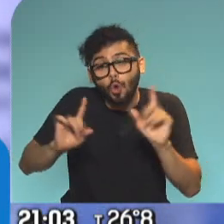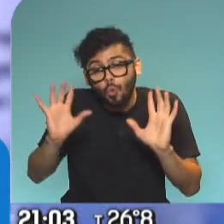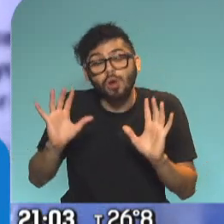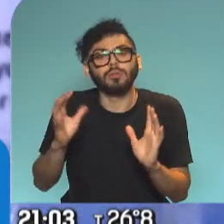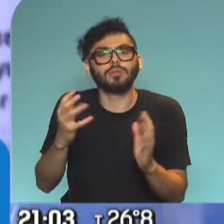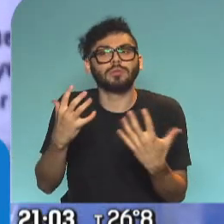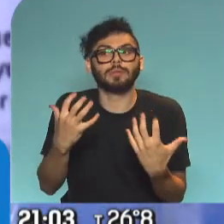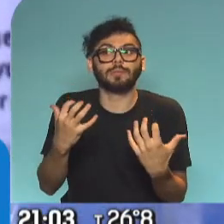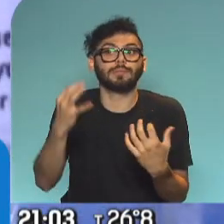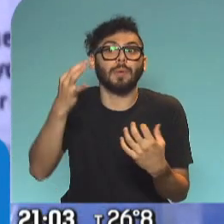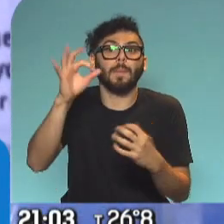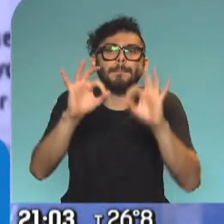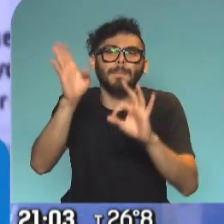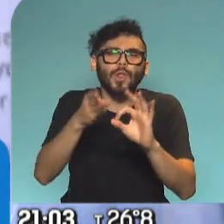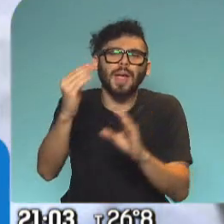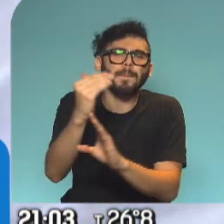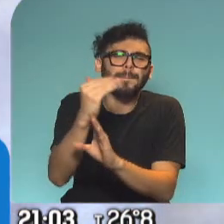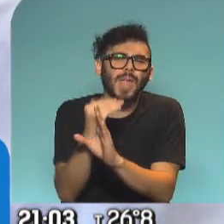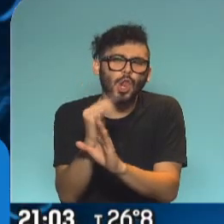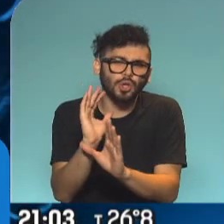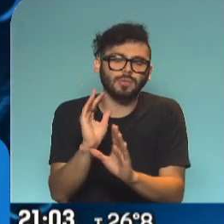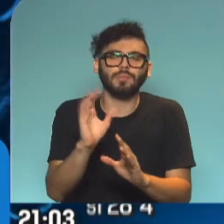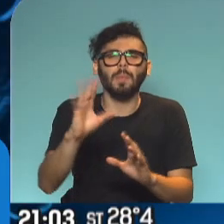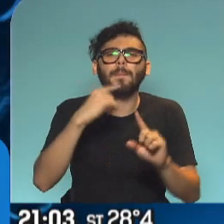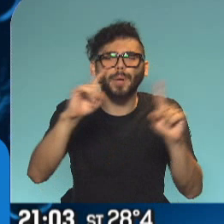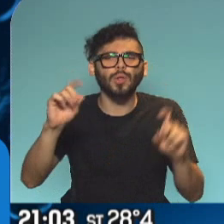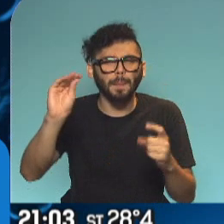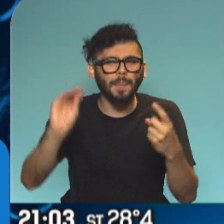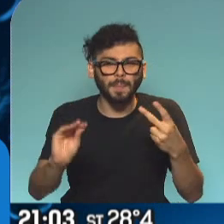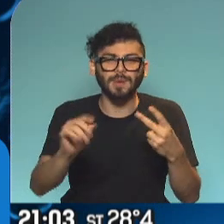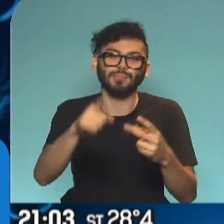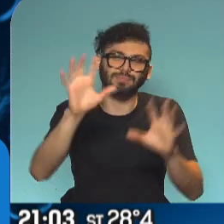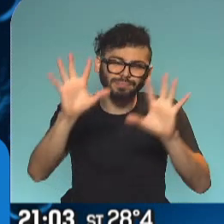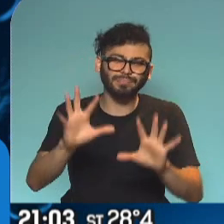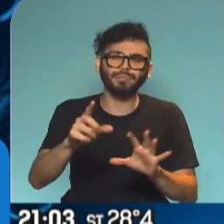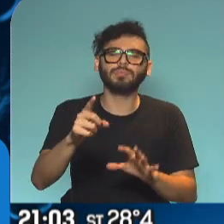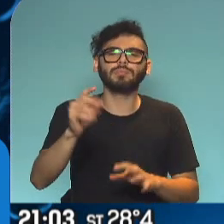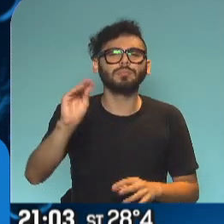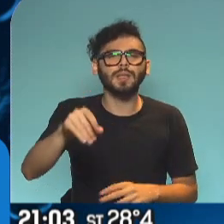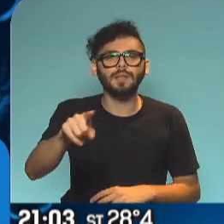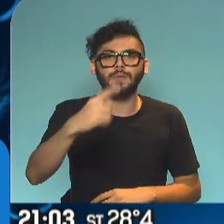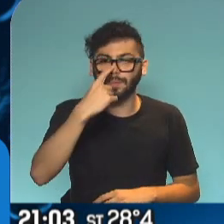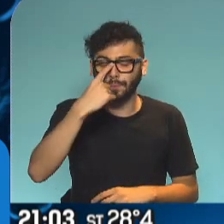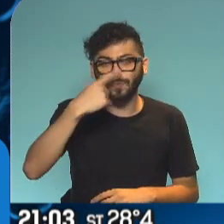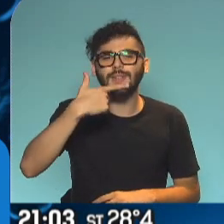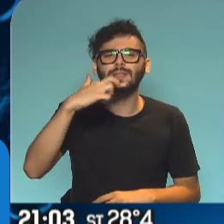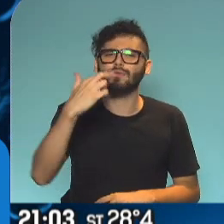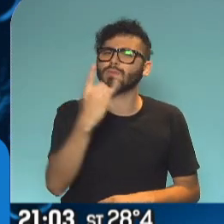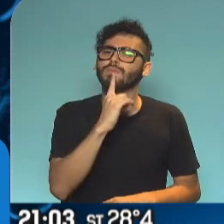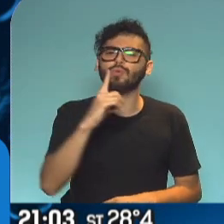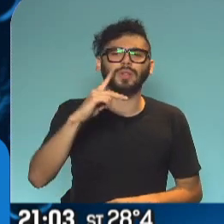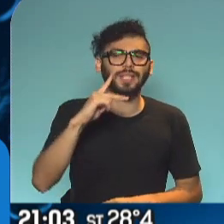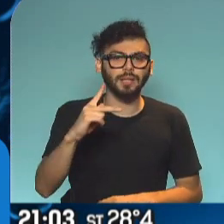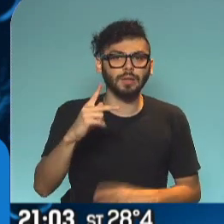Uh-huh. Bueno, seguimos con las preguntas que han preparado junto con la producción. En este caso, por un lado, ¿la Sputnik puede